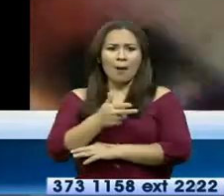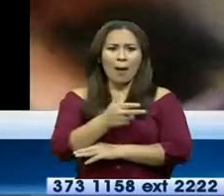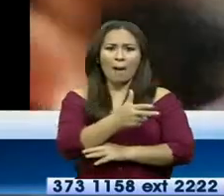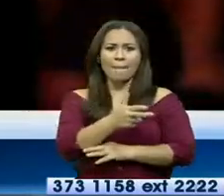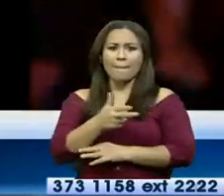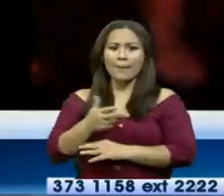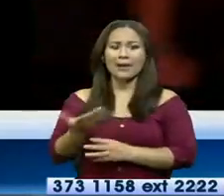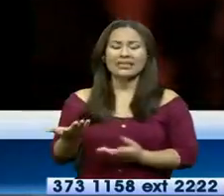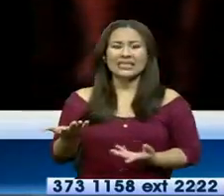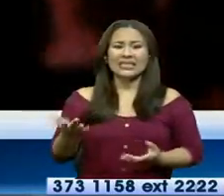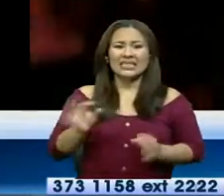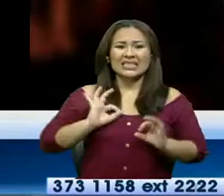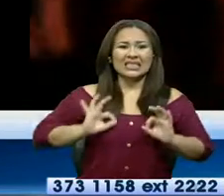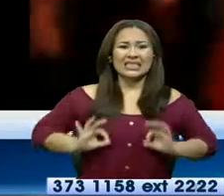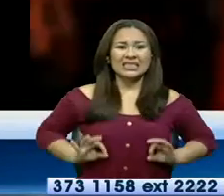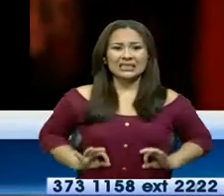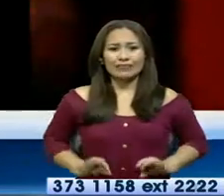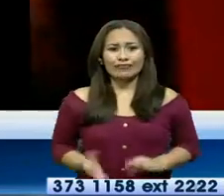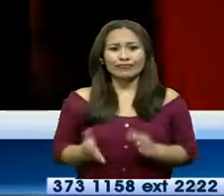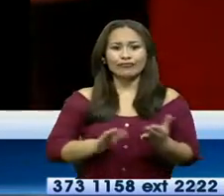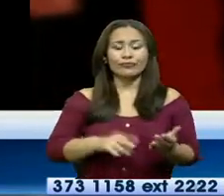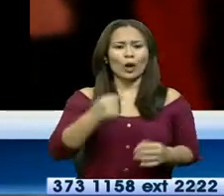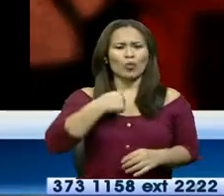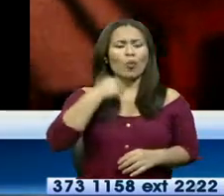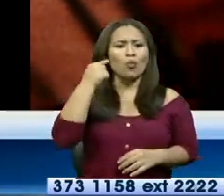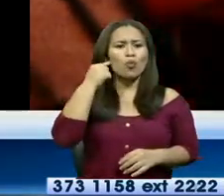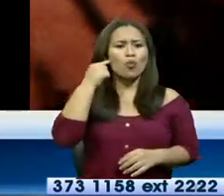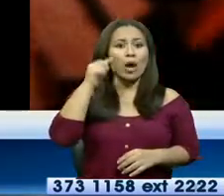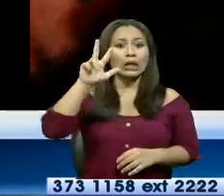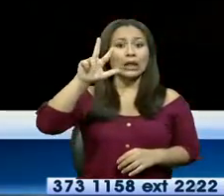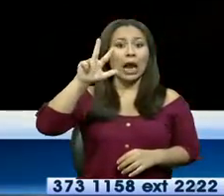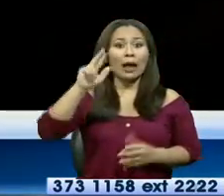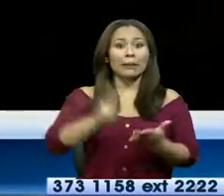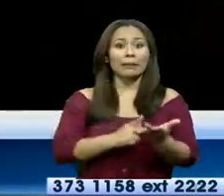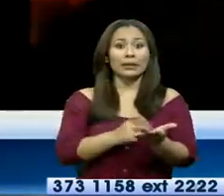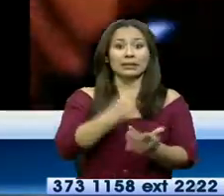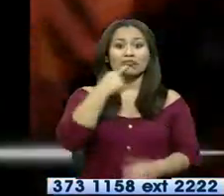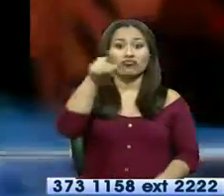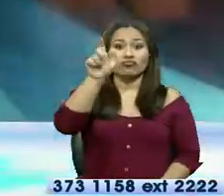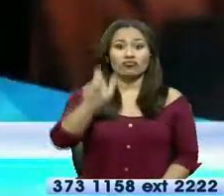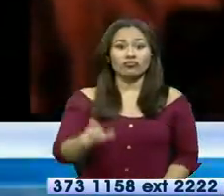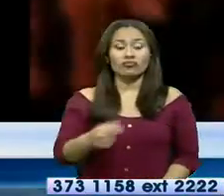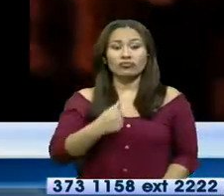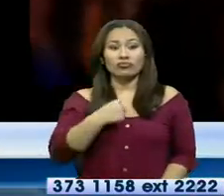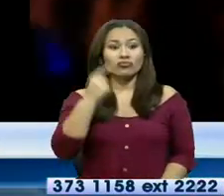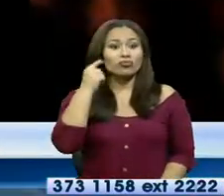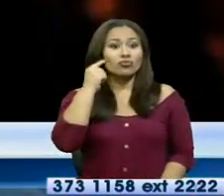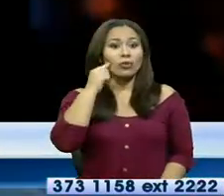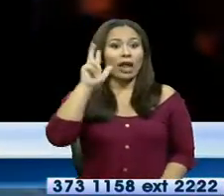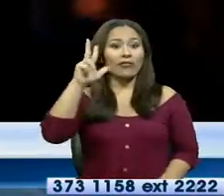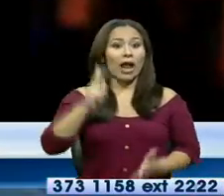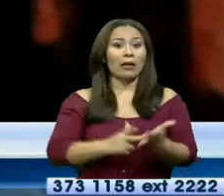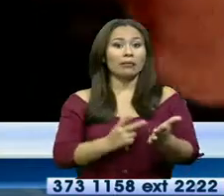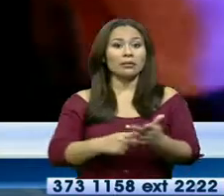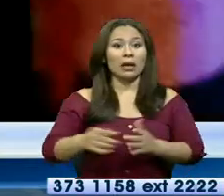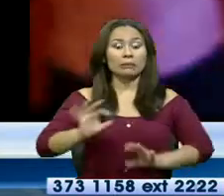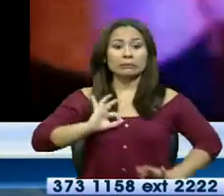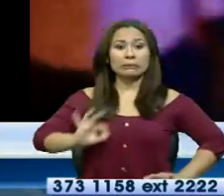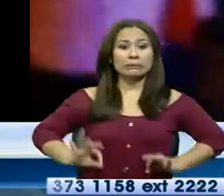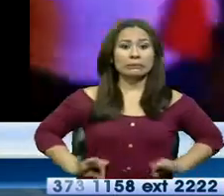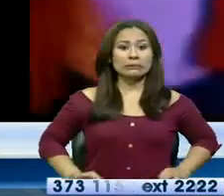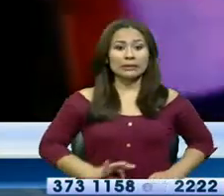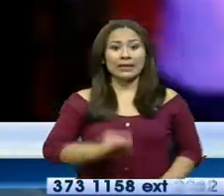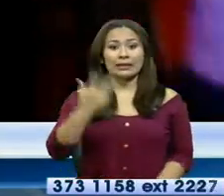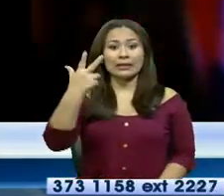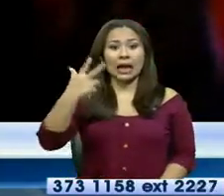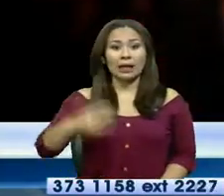bala. De lo primero fueron tres balazos, después cinco que lo enseguidita al man le dieron. Primero tres balazos y ya la